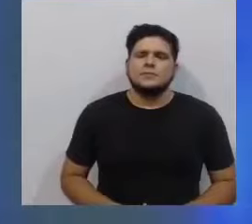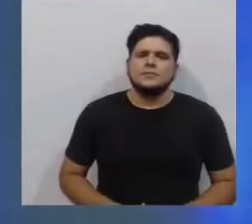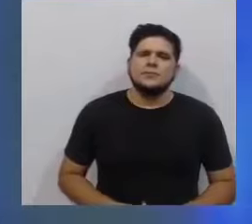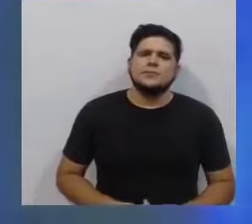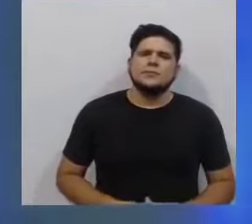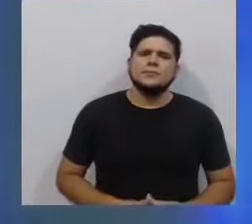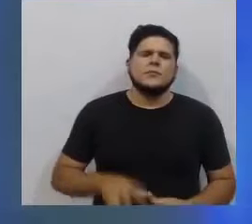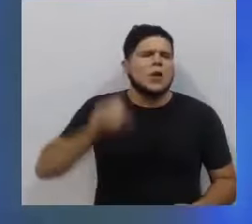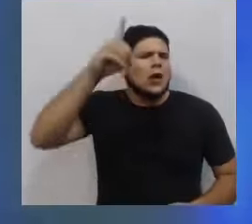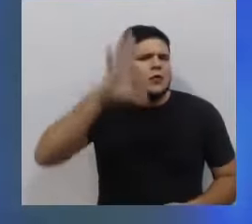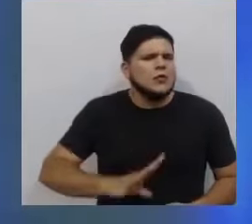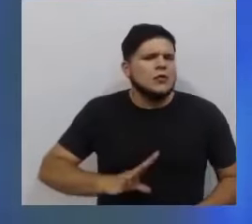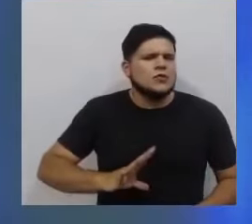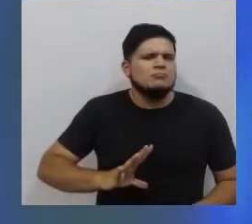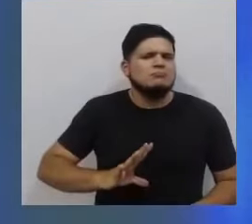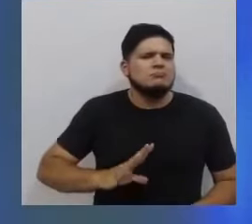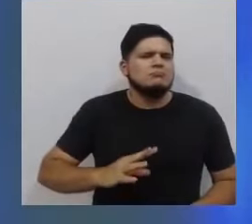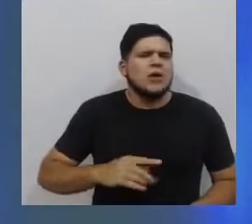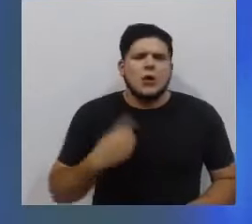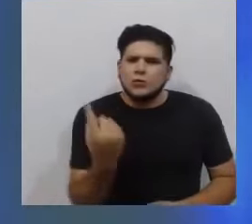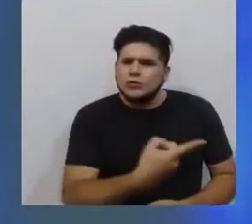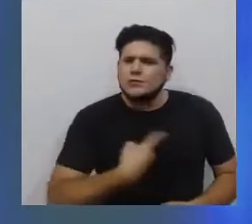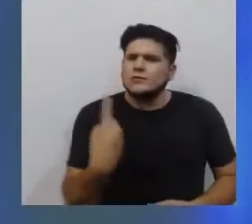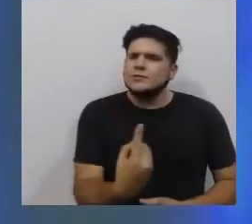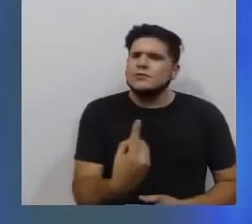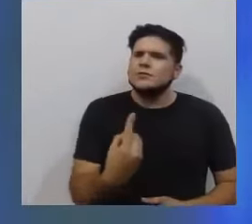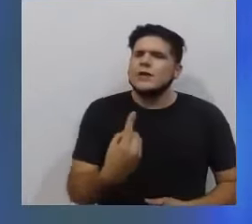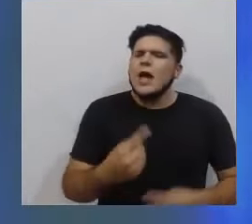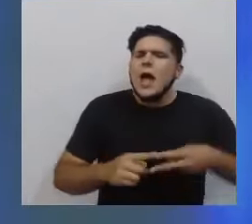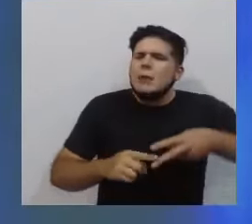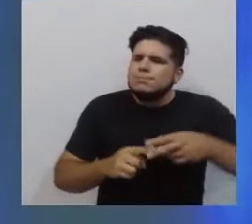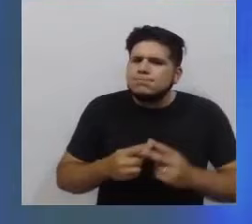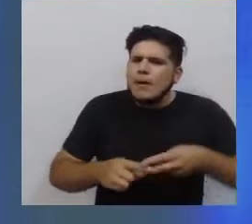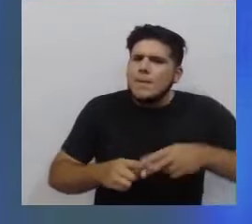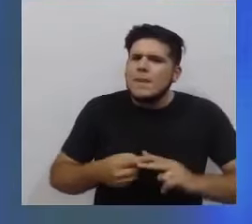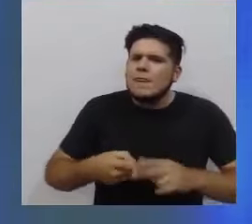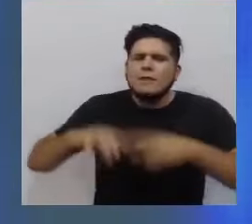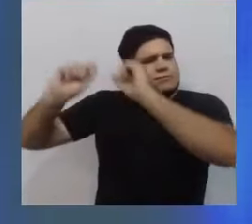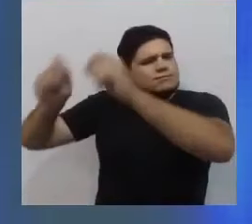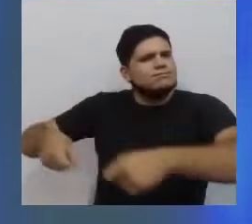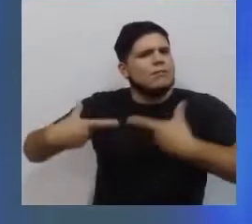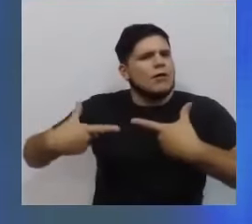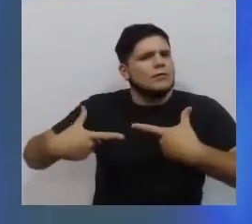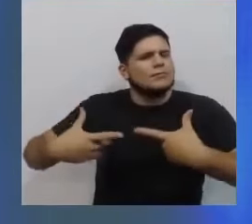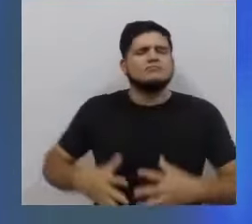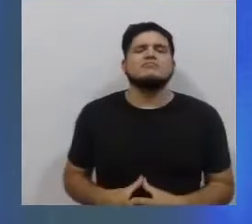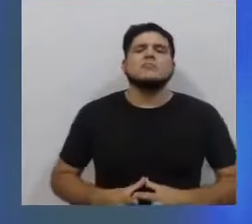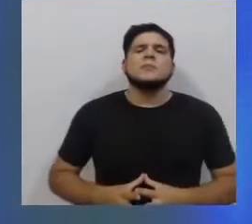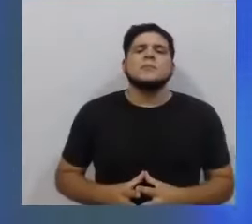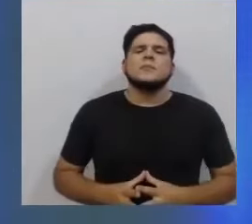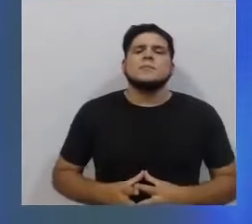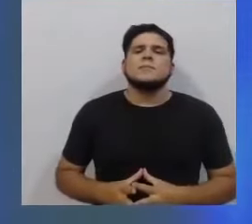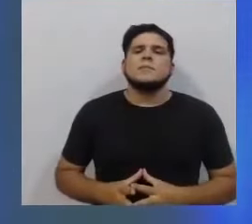crecer avanzar y poder afectar generaciones esa es la idea